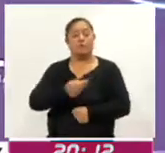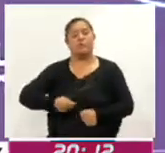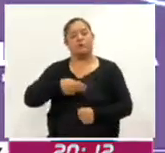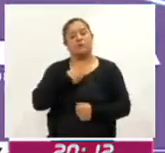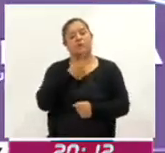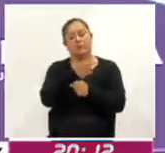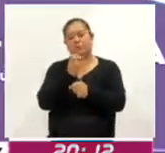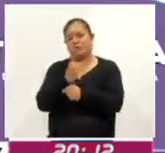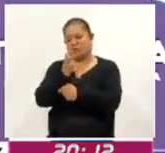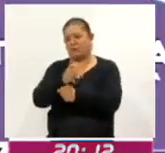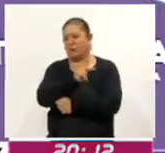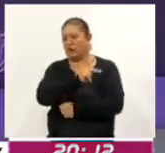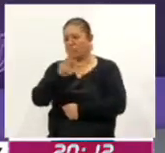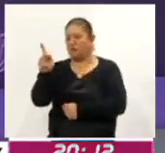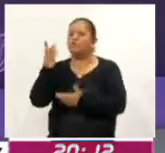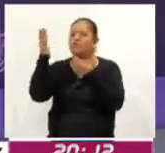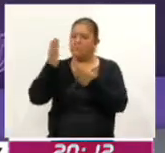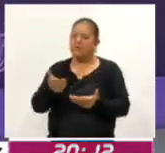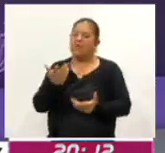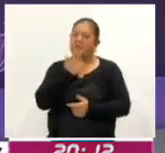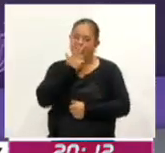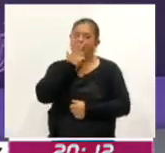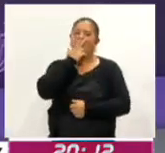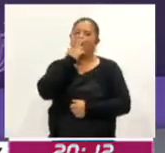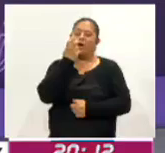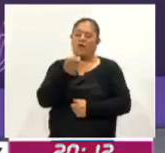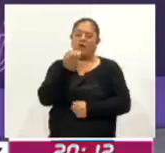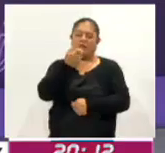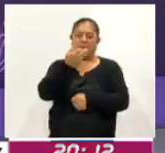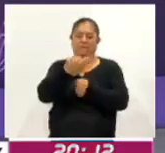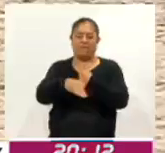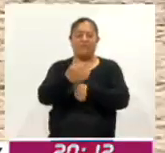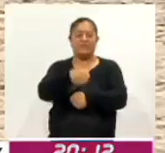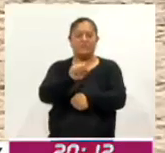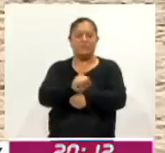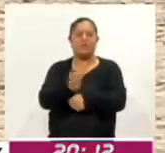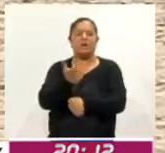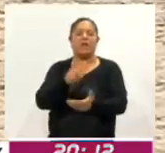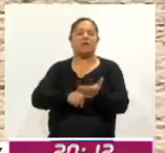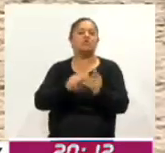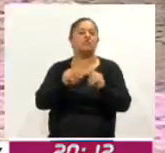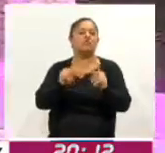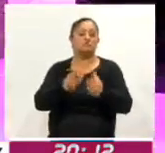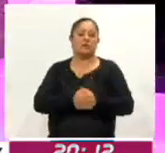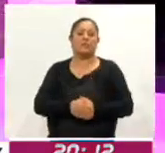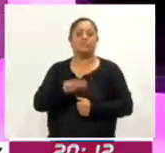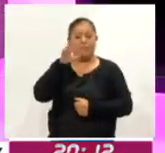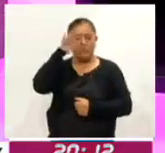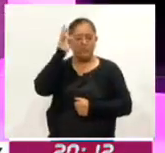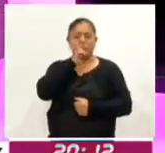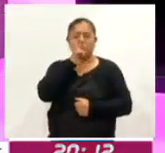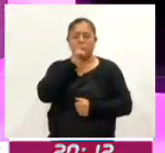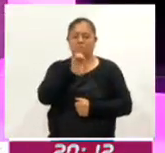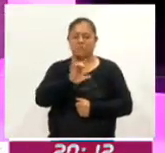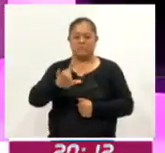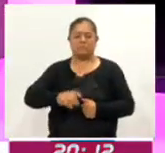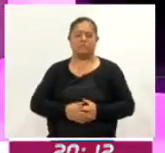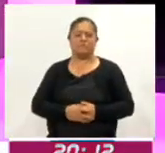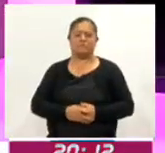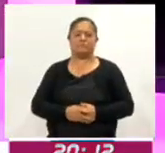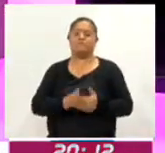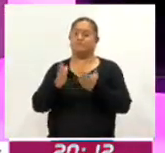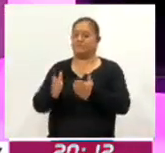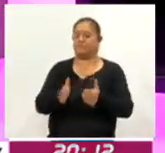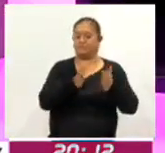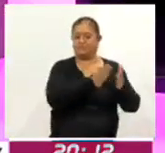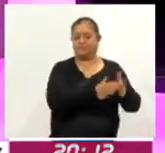deportivos que se realizarán este fin de semana en la entidad. Para Corazón Noticias, Edith López. Y pasando a